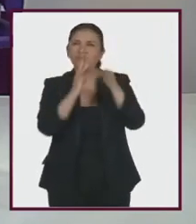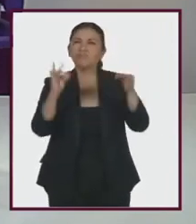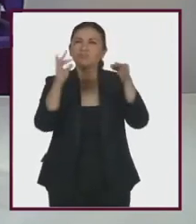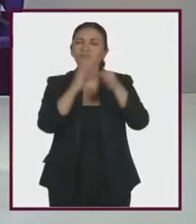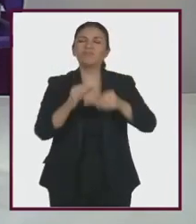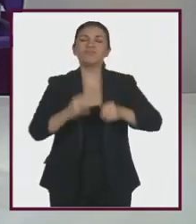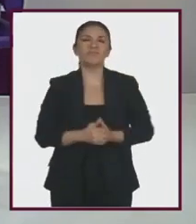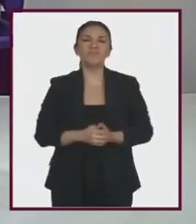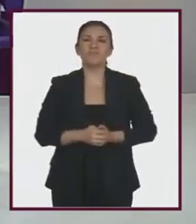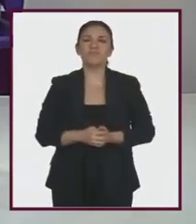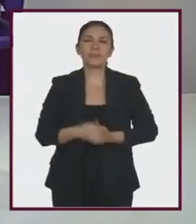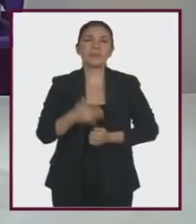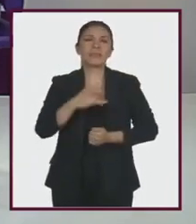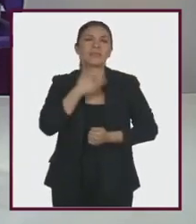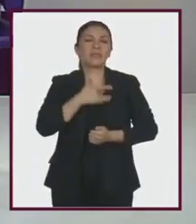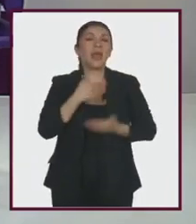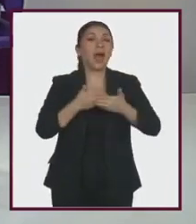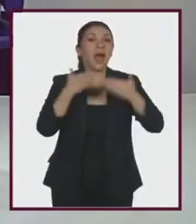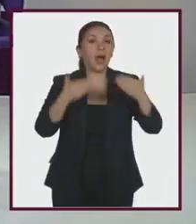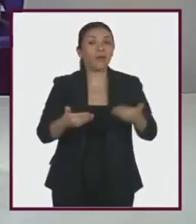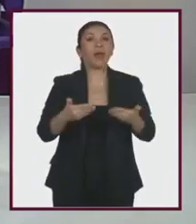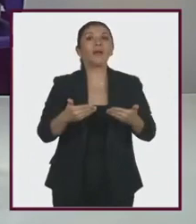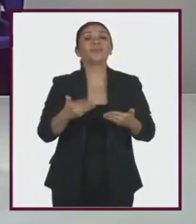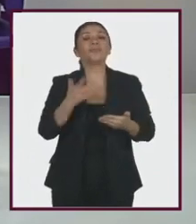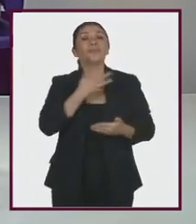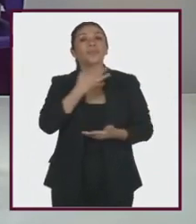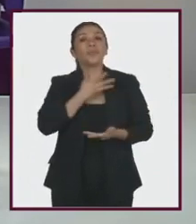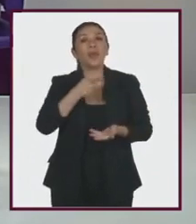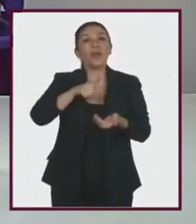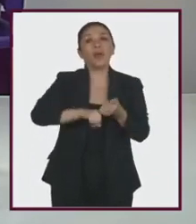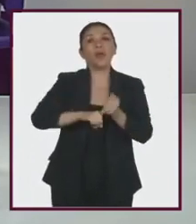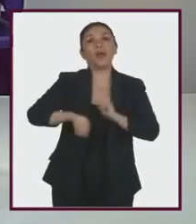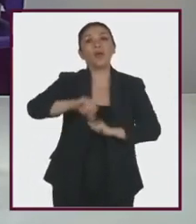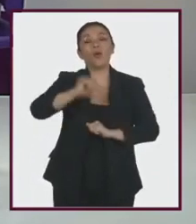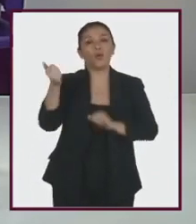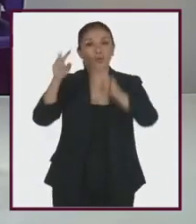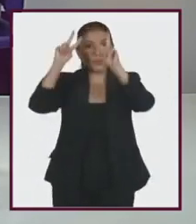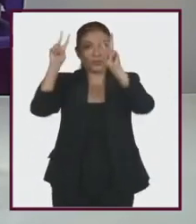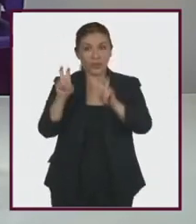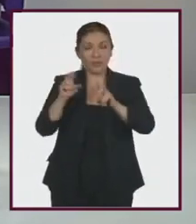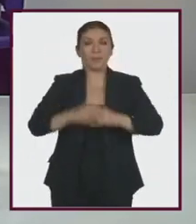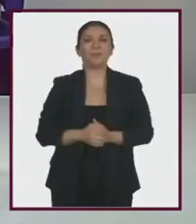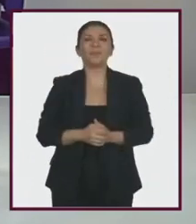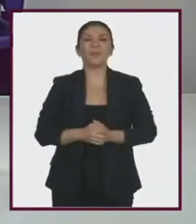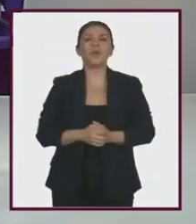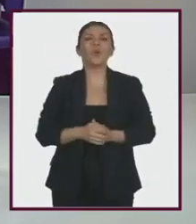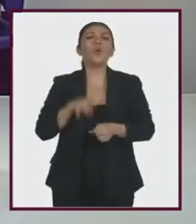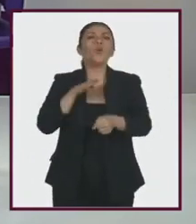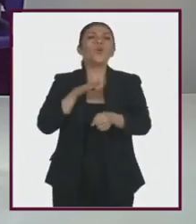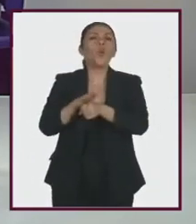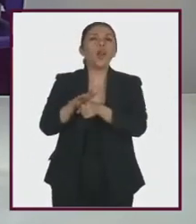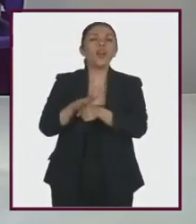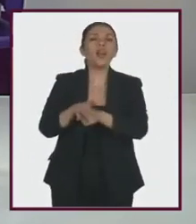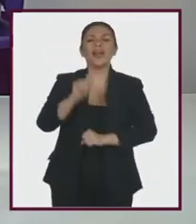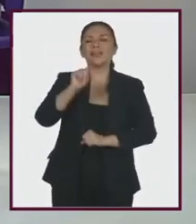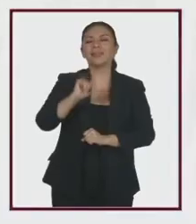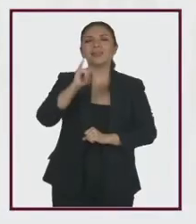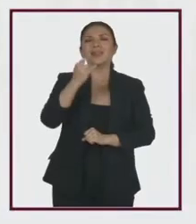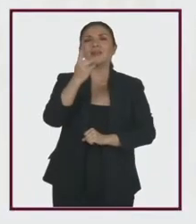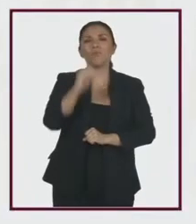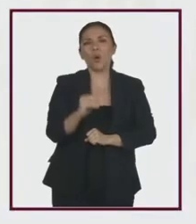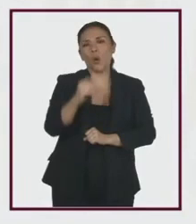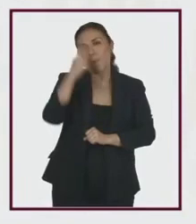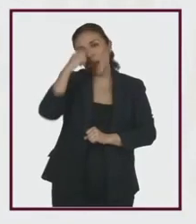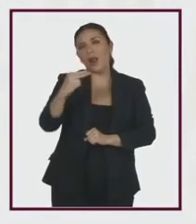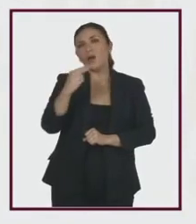Vázquez nos lleva ahora a este tema, que es el tipo de consumo. Los tipos de consumo,